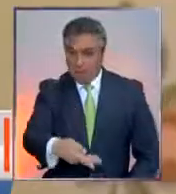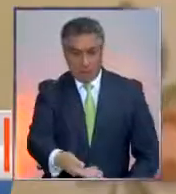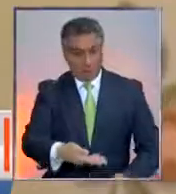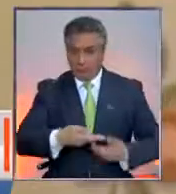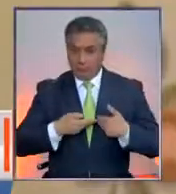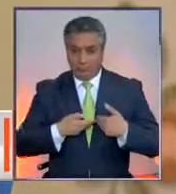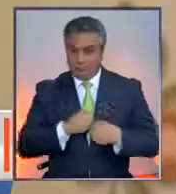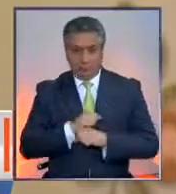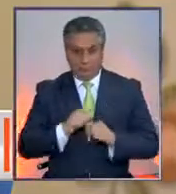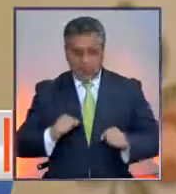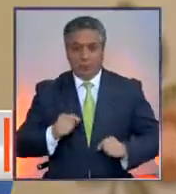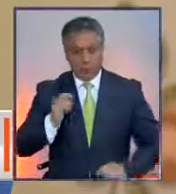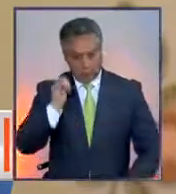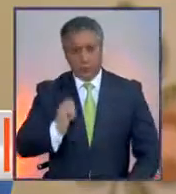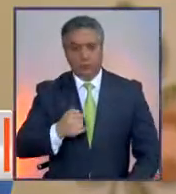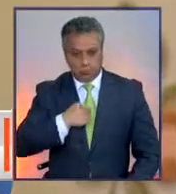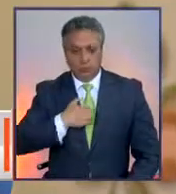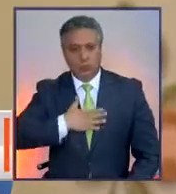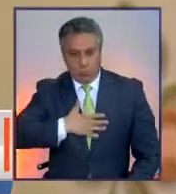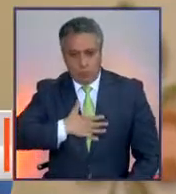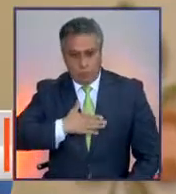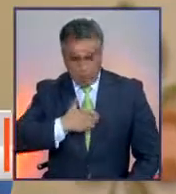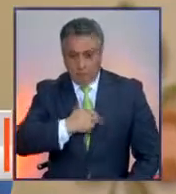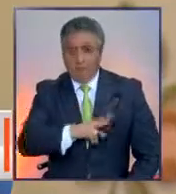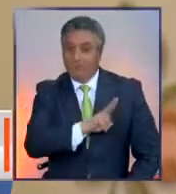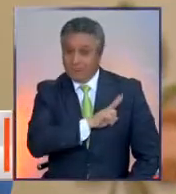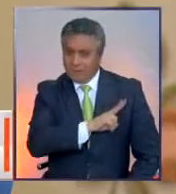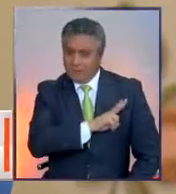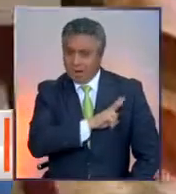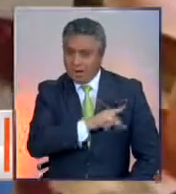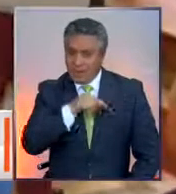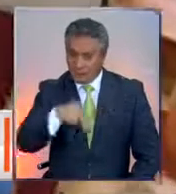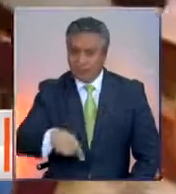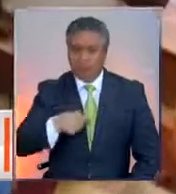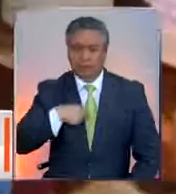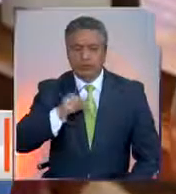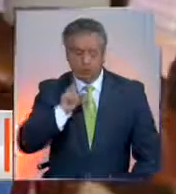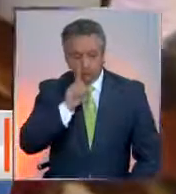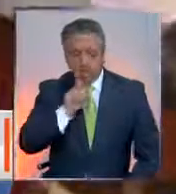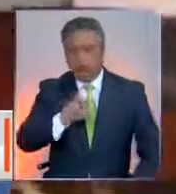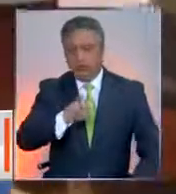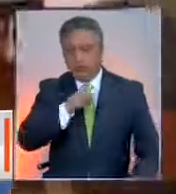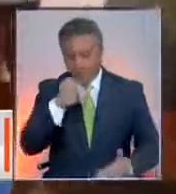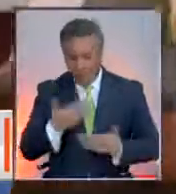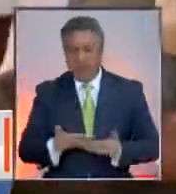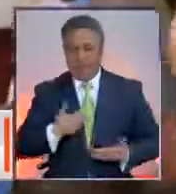pero sí me gustaría que en mi Valparaíso querido exista paz.